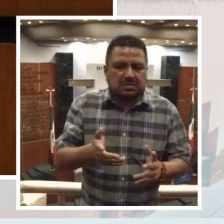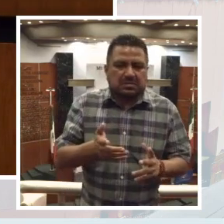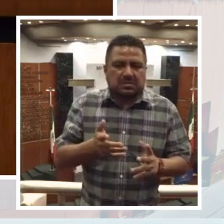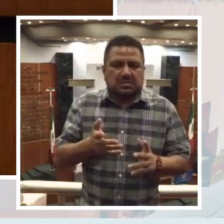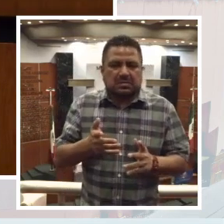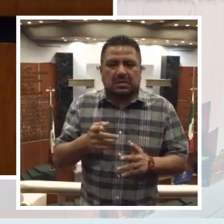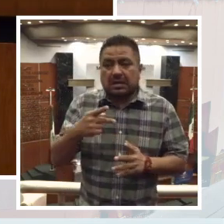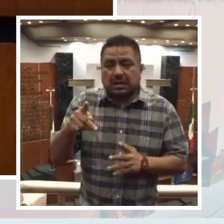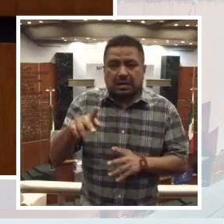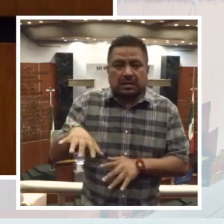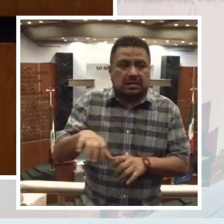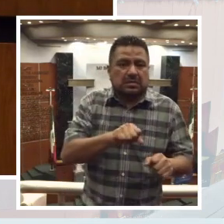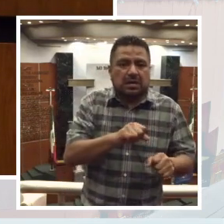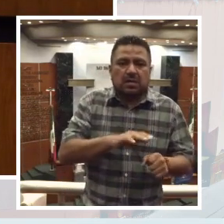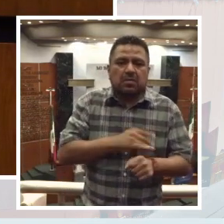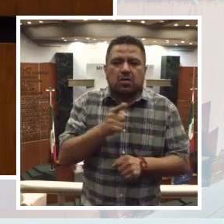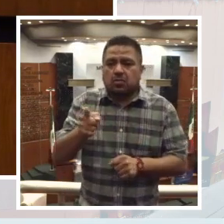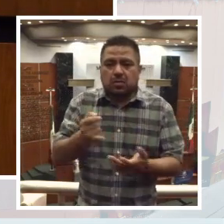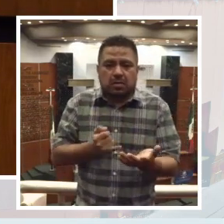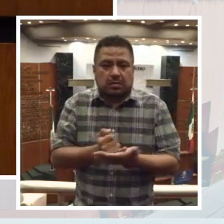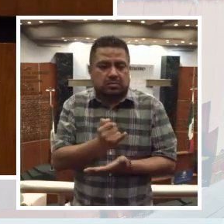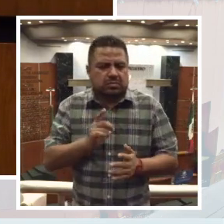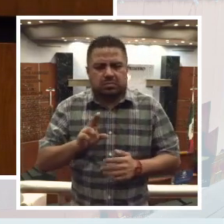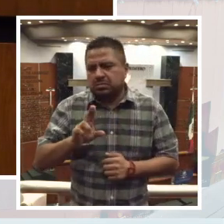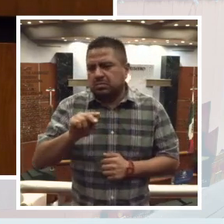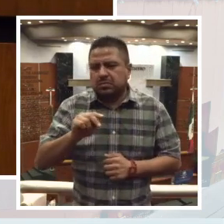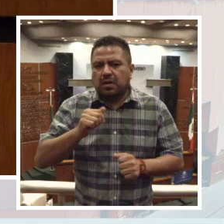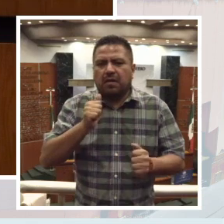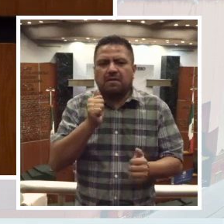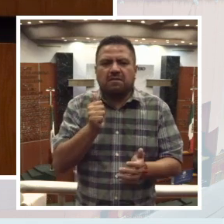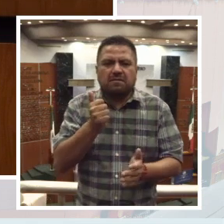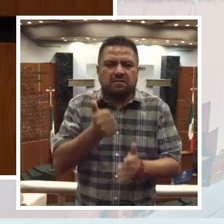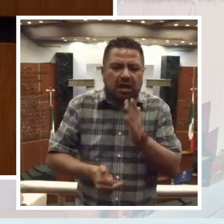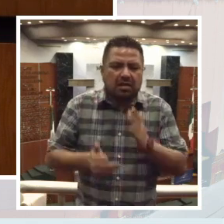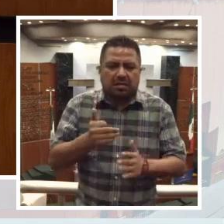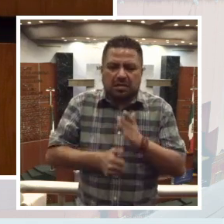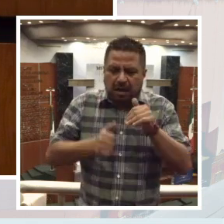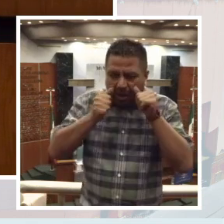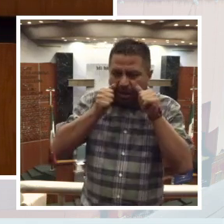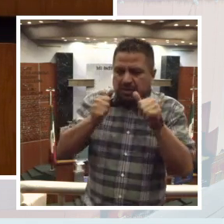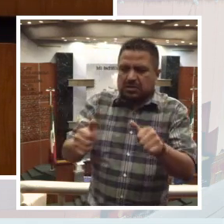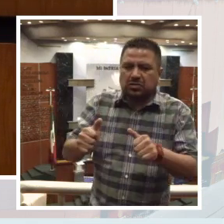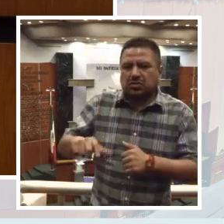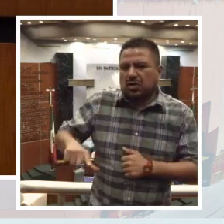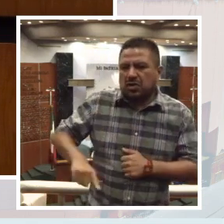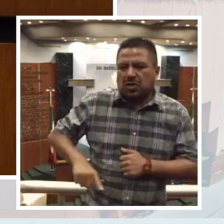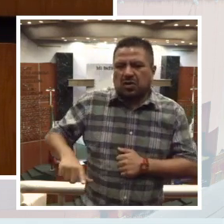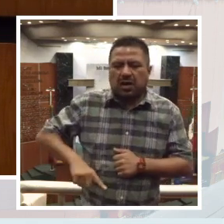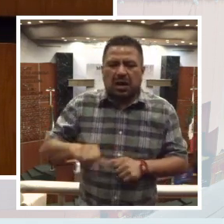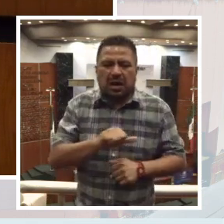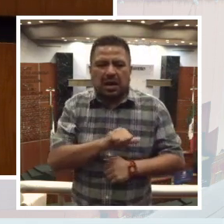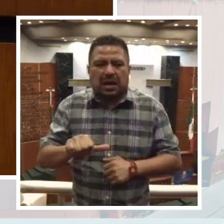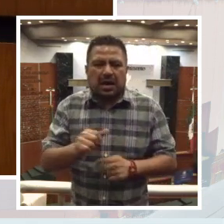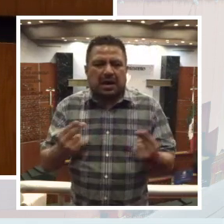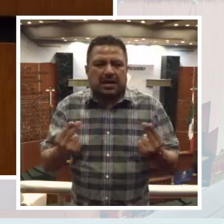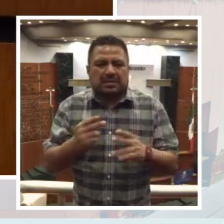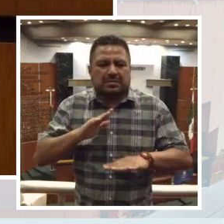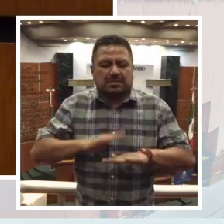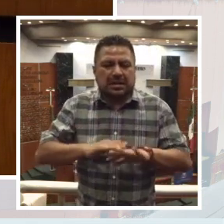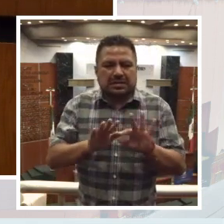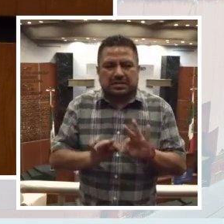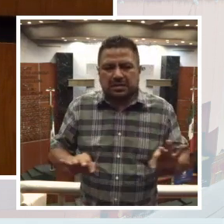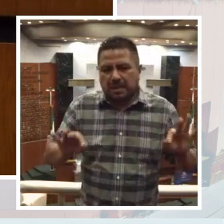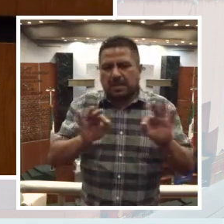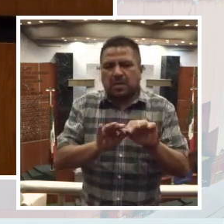y te llevó porque no Tú lo decidiste sino ante la falta de atención de nuestras autoridades hacia las necesidades más apremiantes